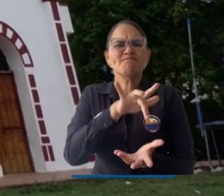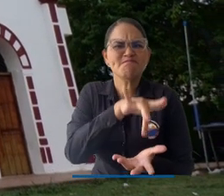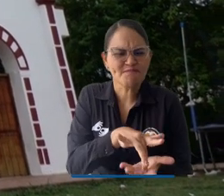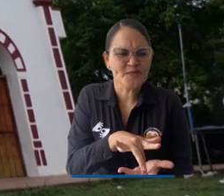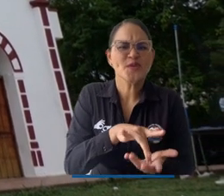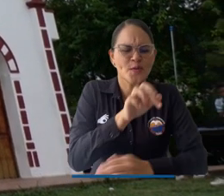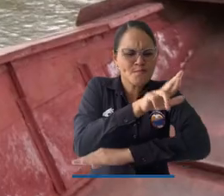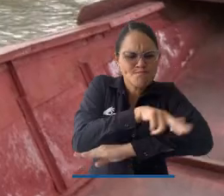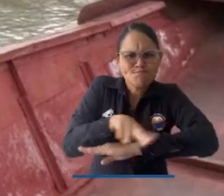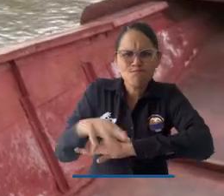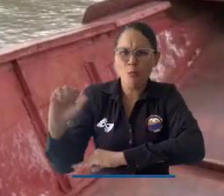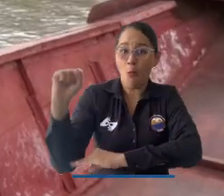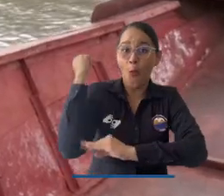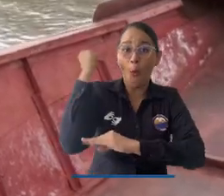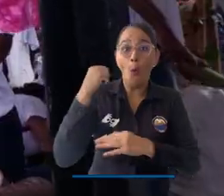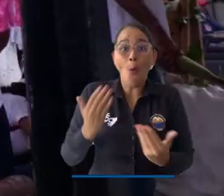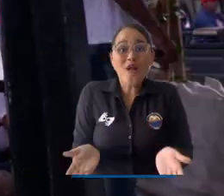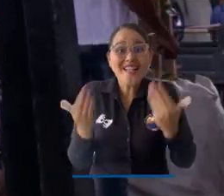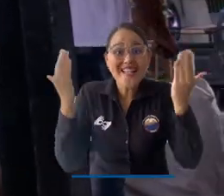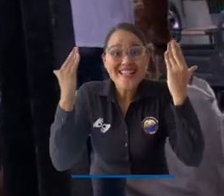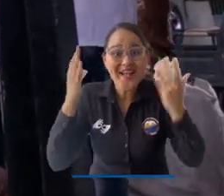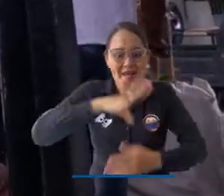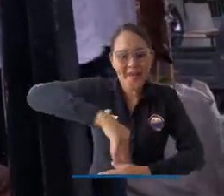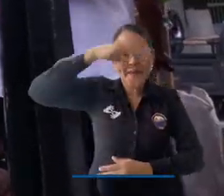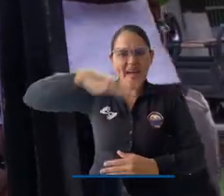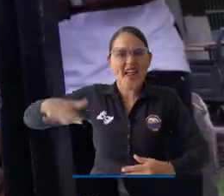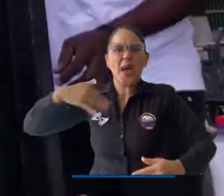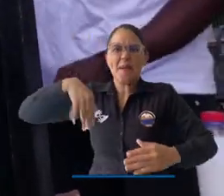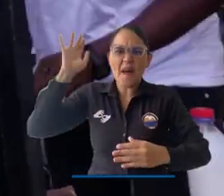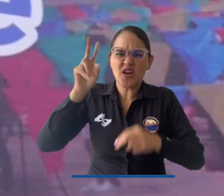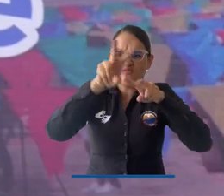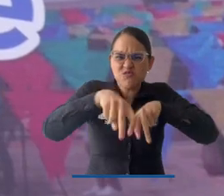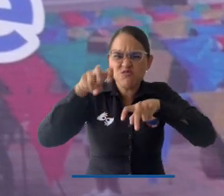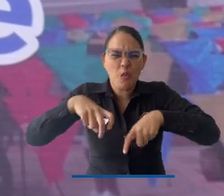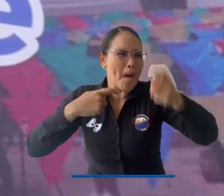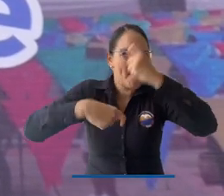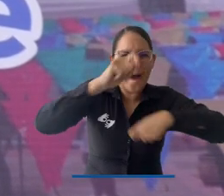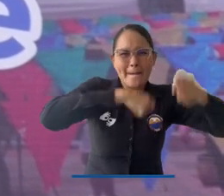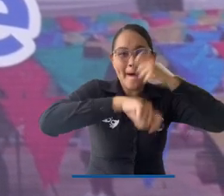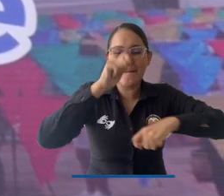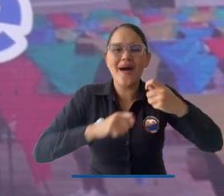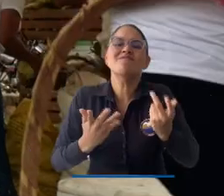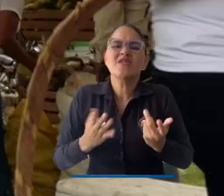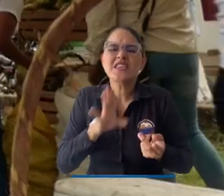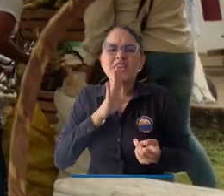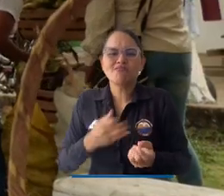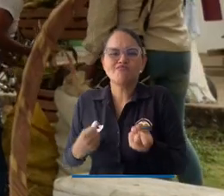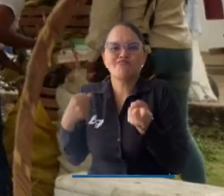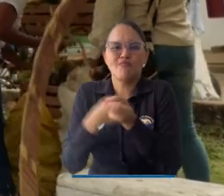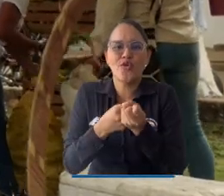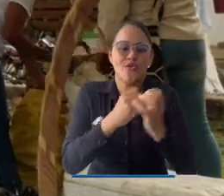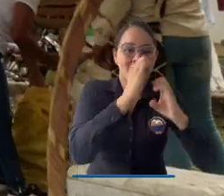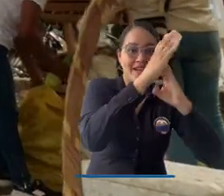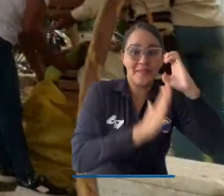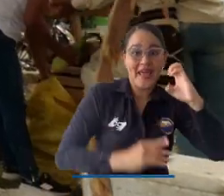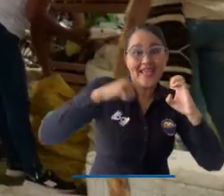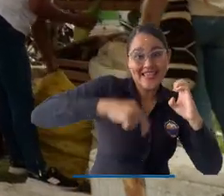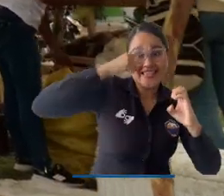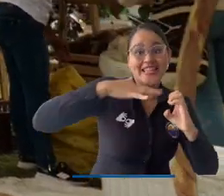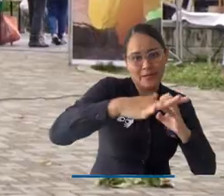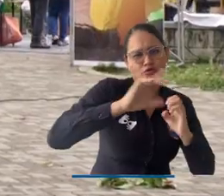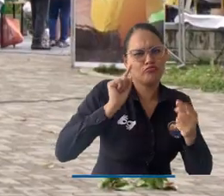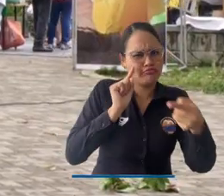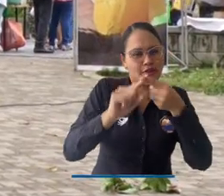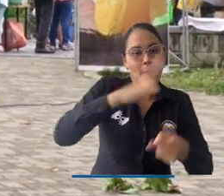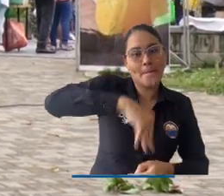Después de hacer parada en San Sebastián de Buenavista, el Magdalena se mueve, la feria agrícola impulsada por la Universidad del Magdalena y la Cámara de